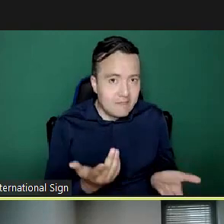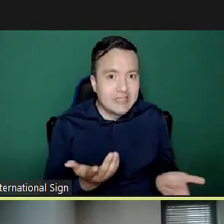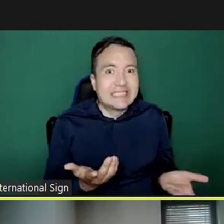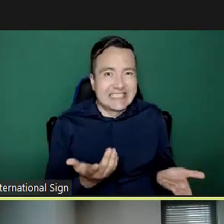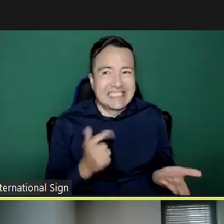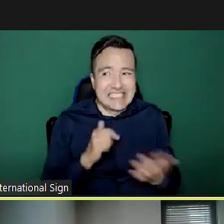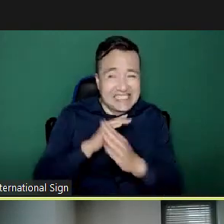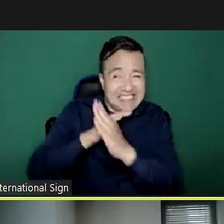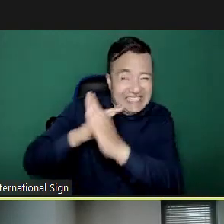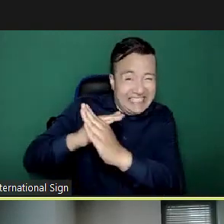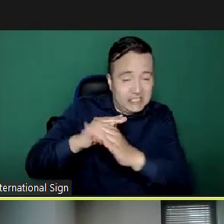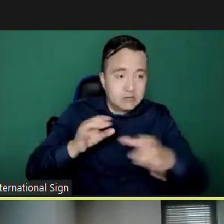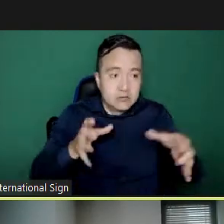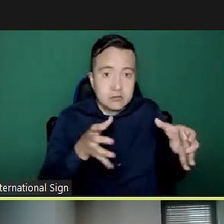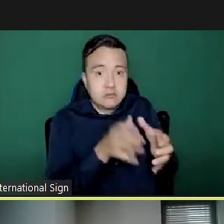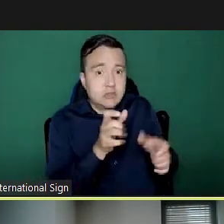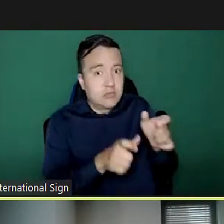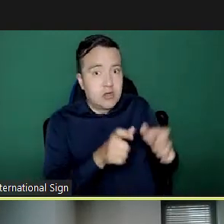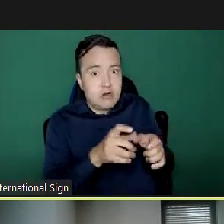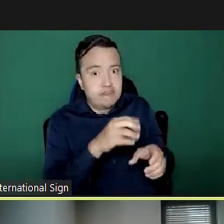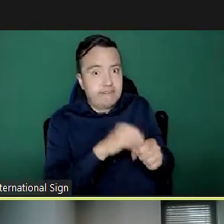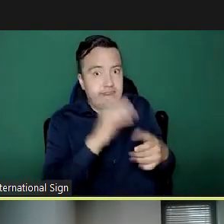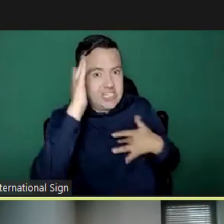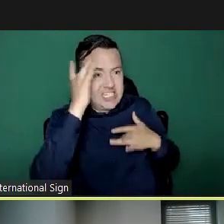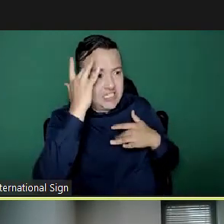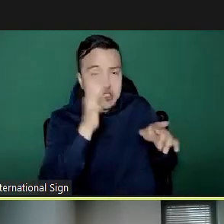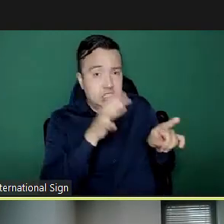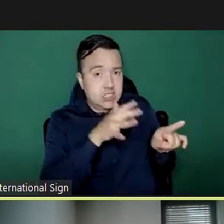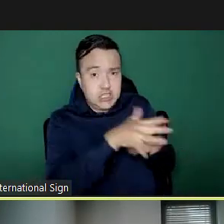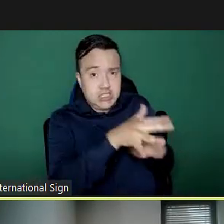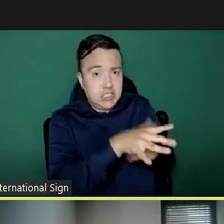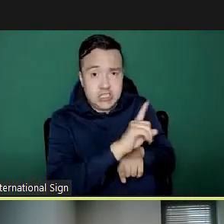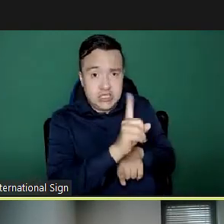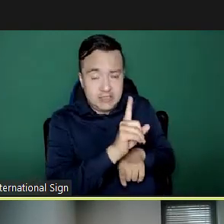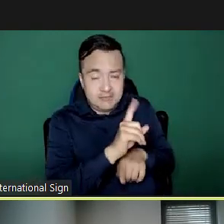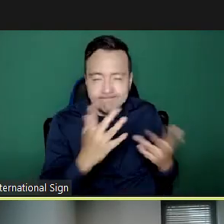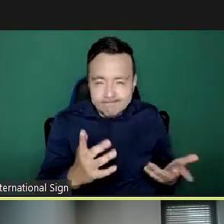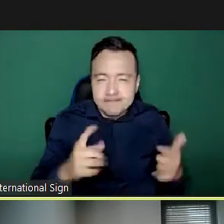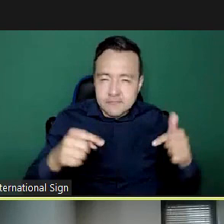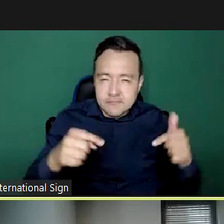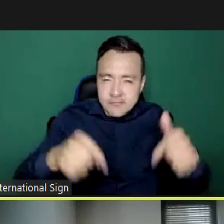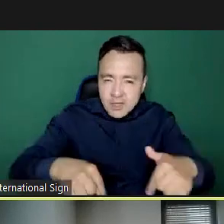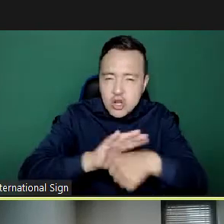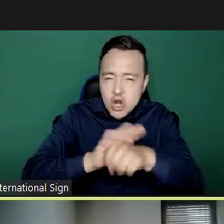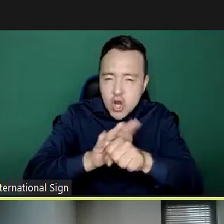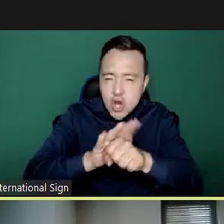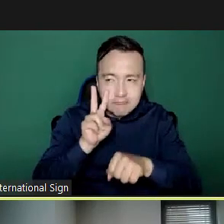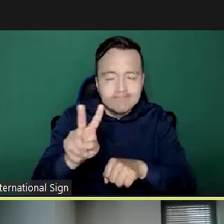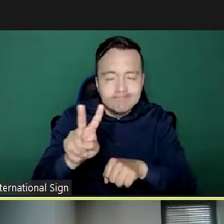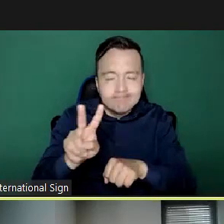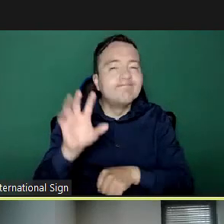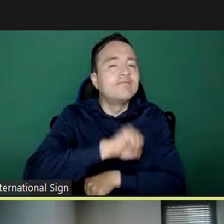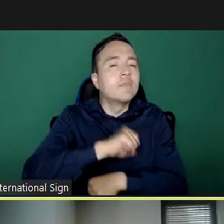la pandemia ha demostrado lo difícil que es obtener y gestionar los